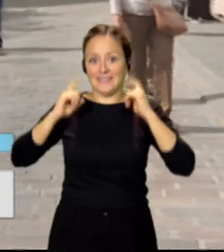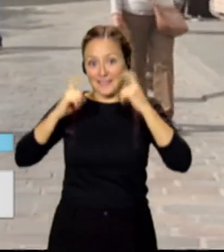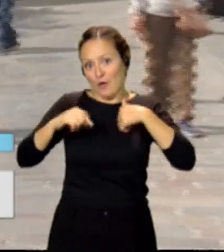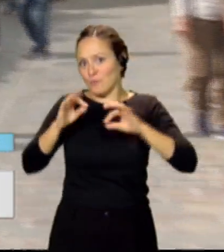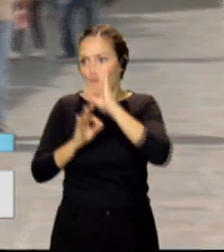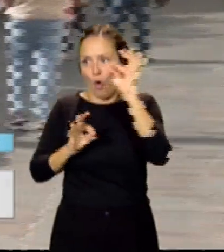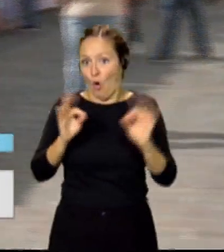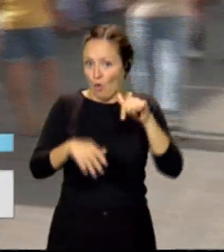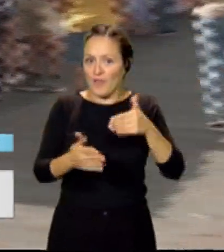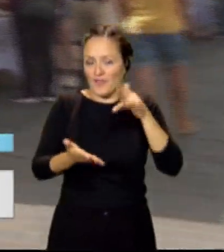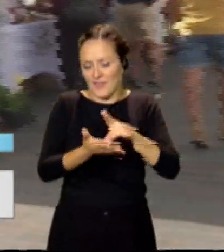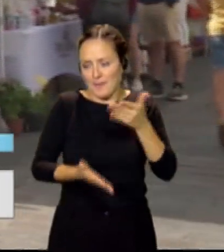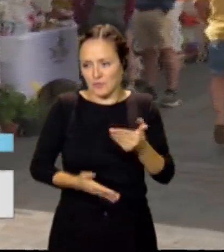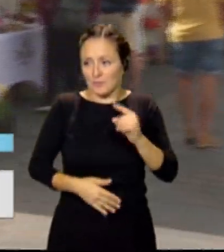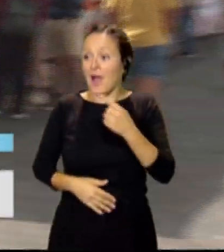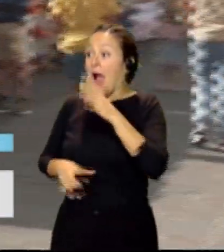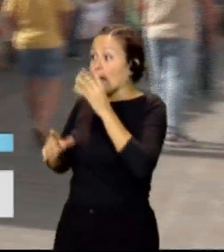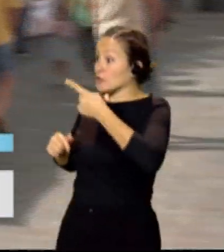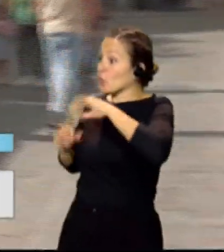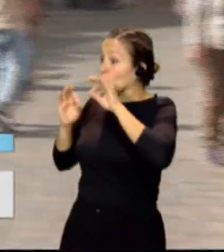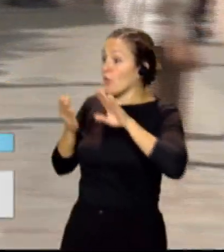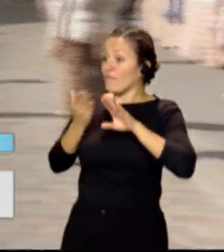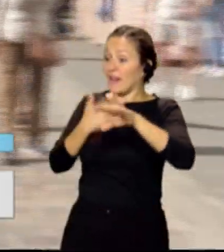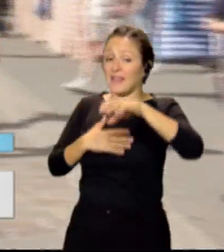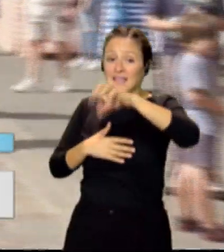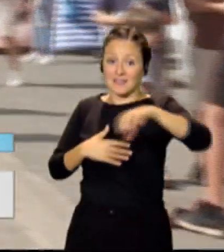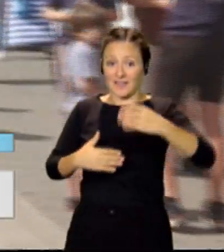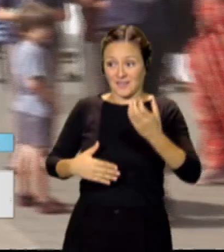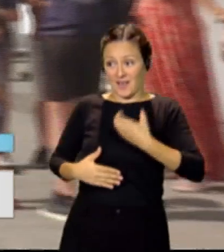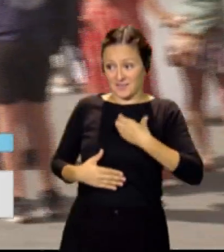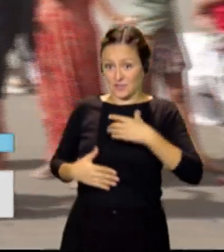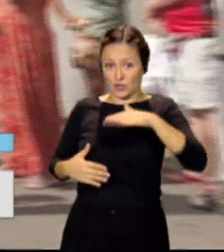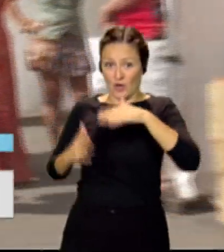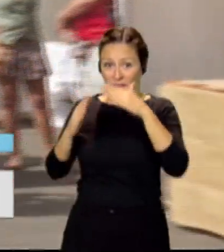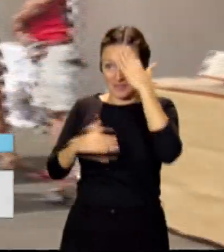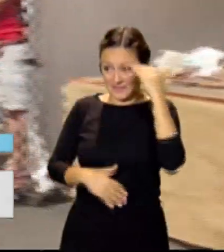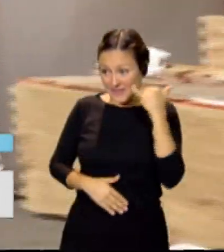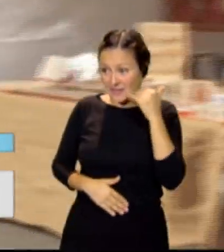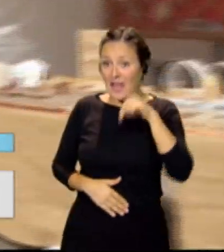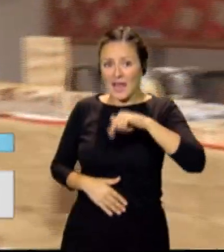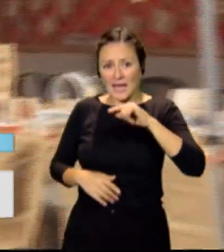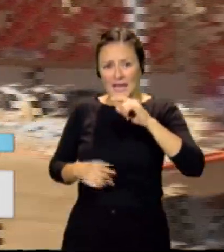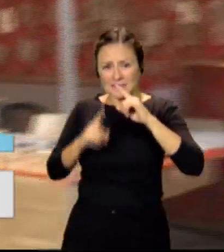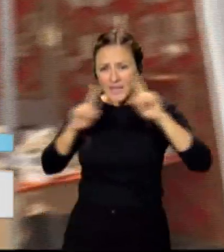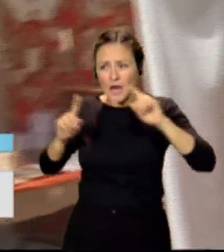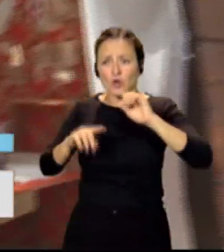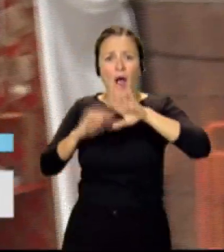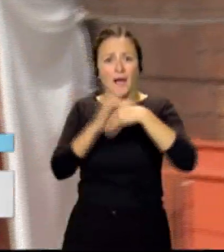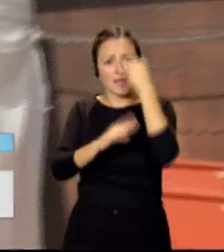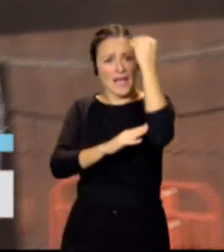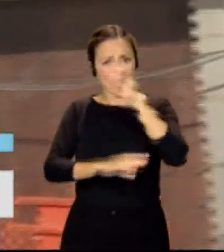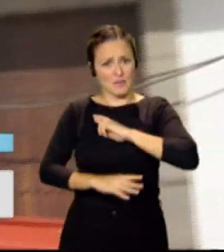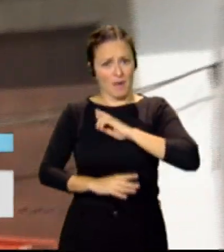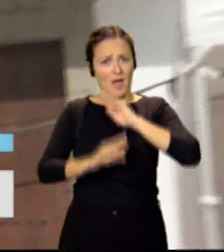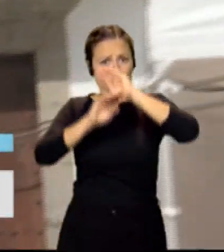delante de las casas consistoriales de Telde, esa decoración de San Juan. Este año han restaurado hasta una figura, una imagen. Sí, una de